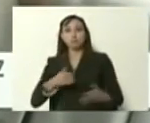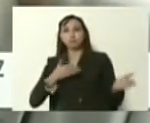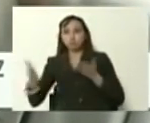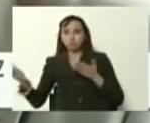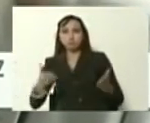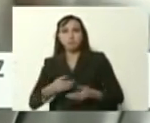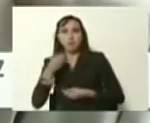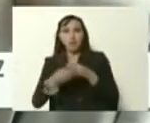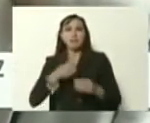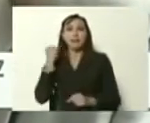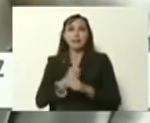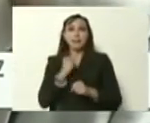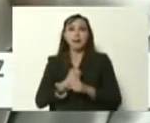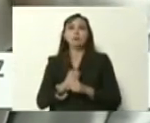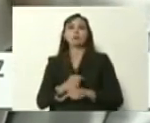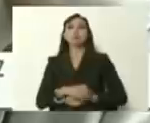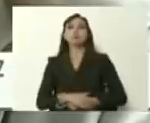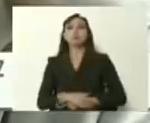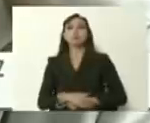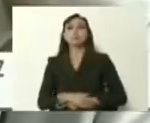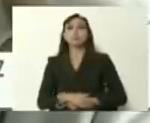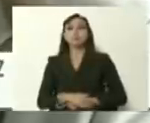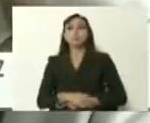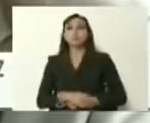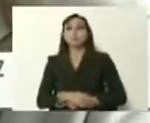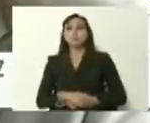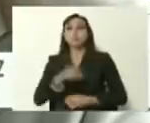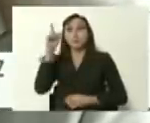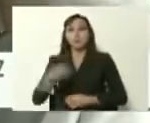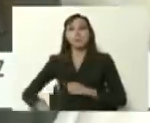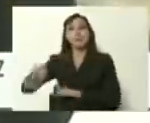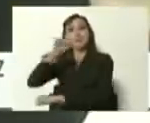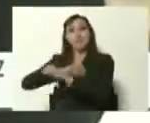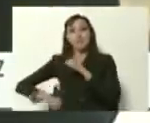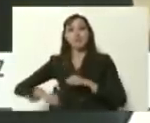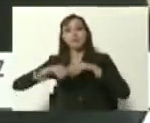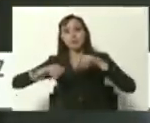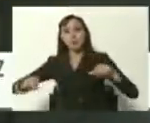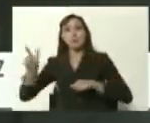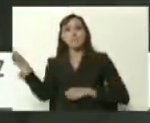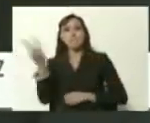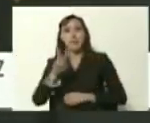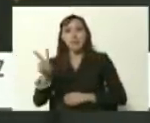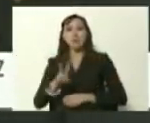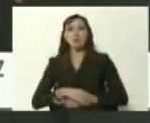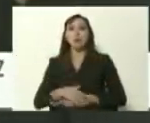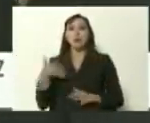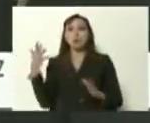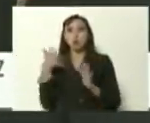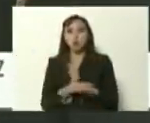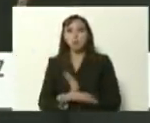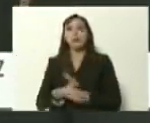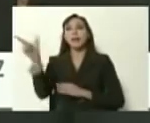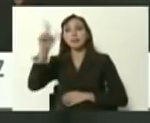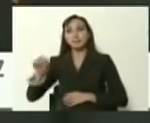nuestras tareas. Y en ese caso es la defensa del territorio y soberanía nacional con referencia al